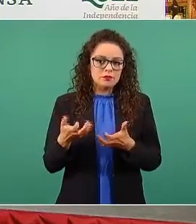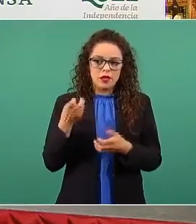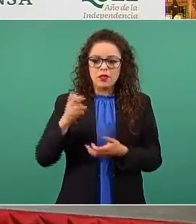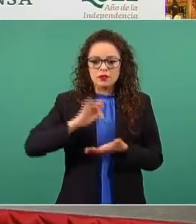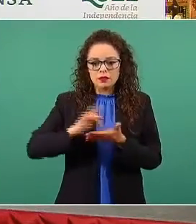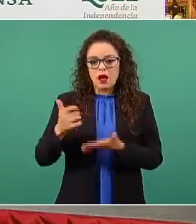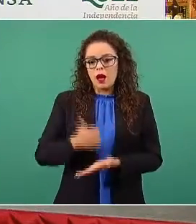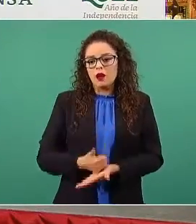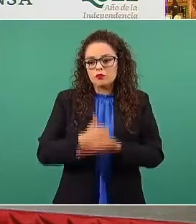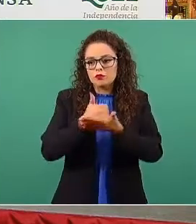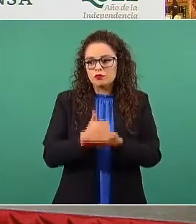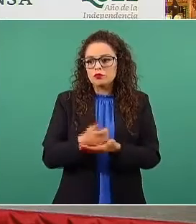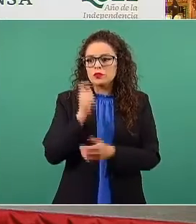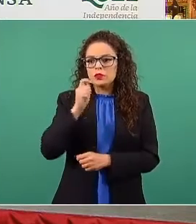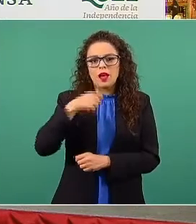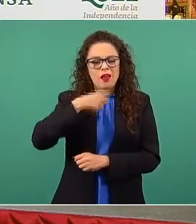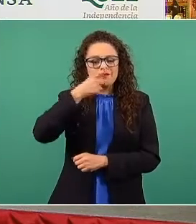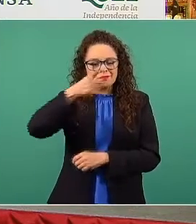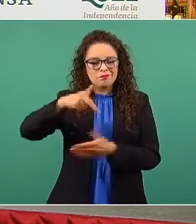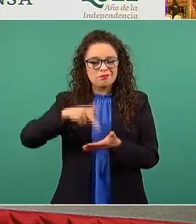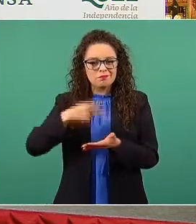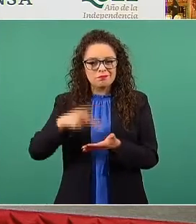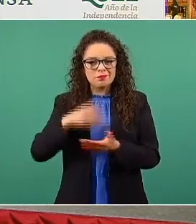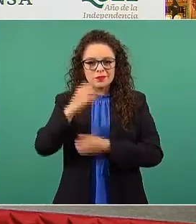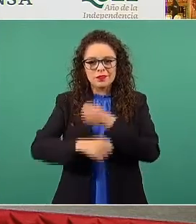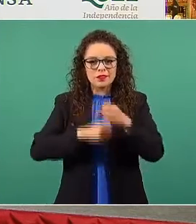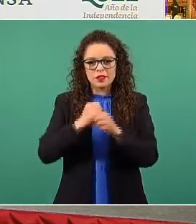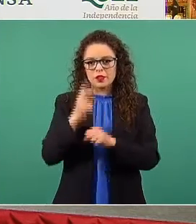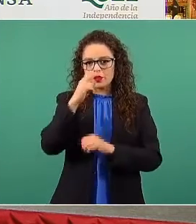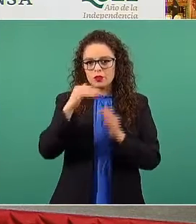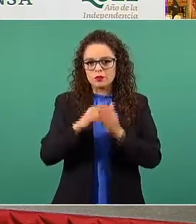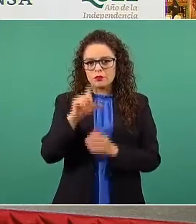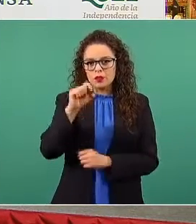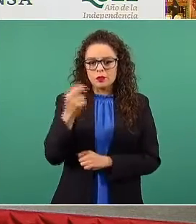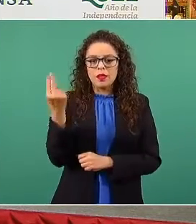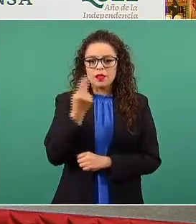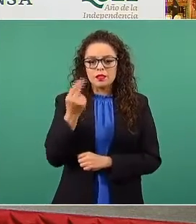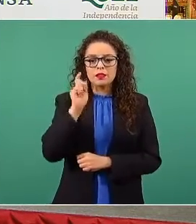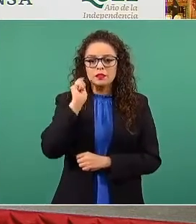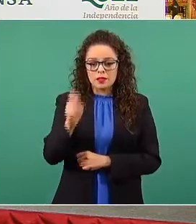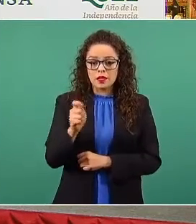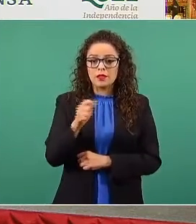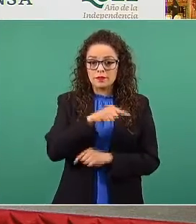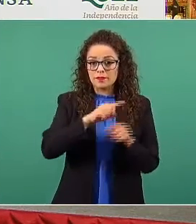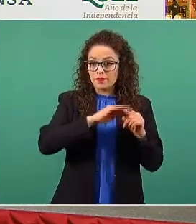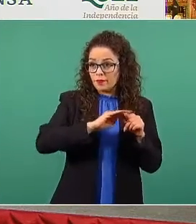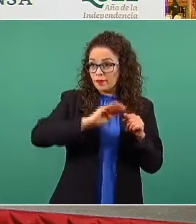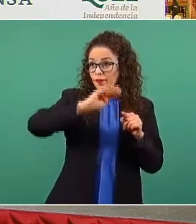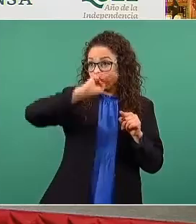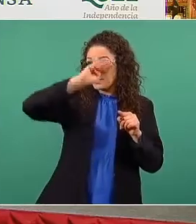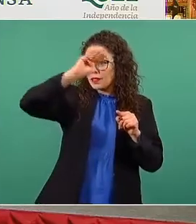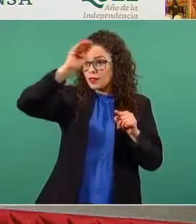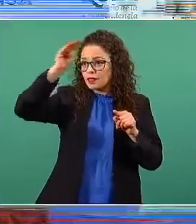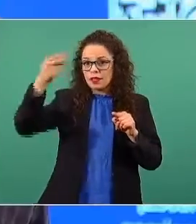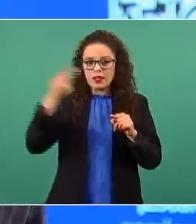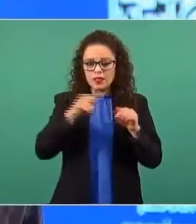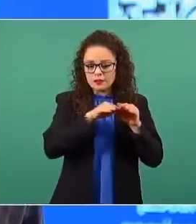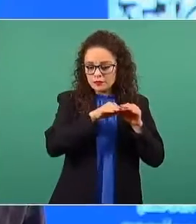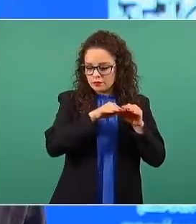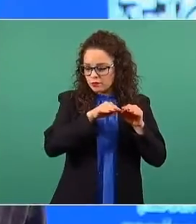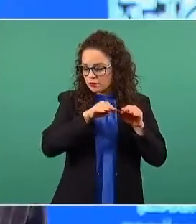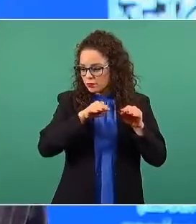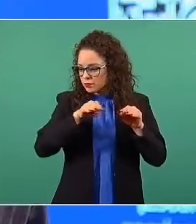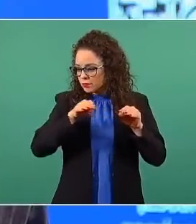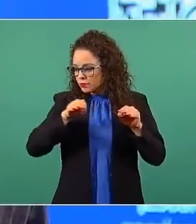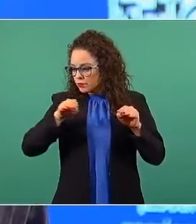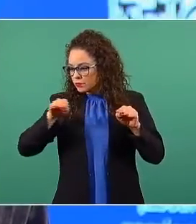que mencionamos repetidamente durante 2020, aplanar la curva epidémica, aplanar la curva. La gran mayoría de la población